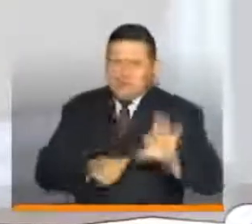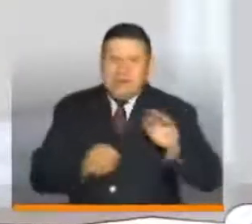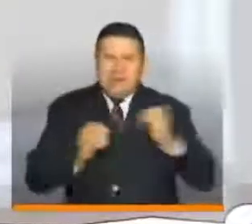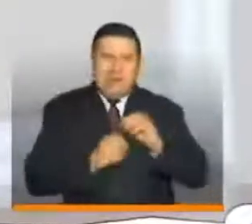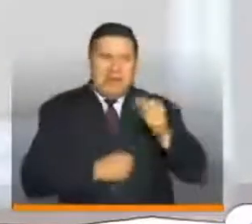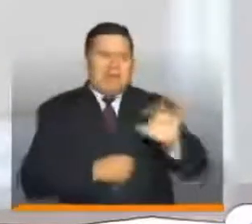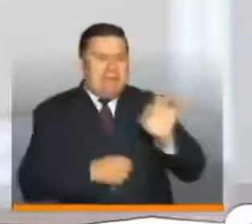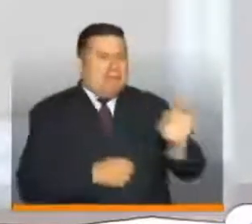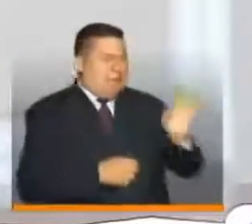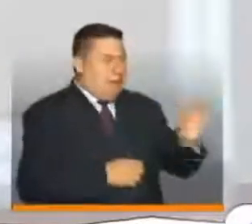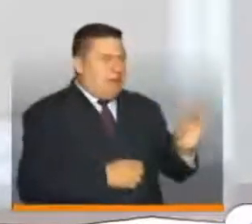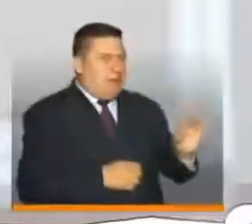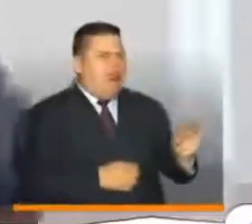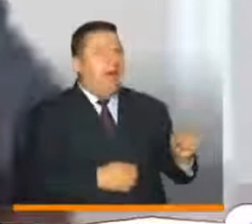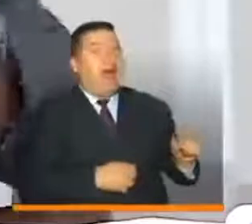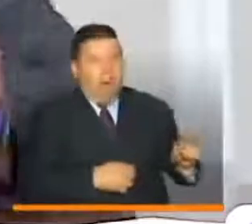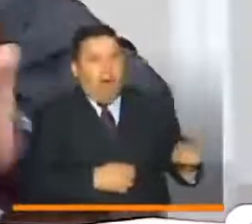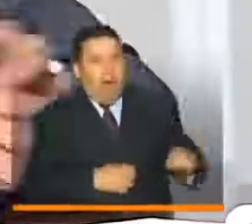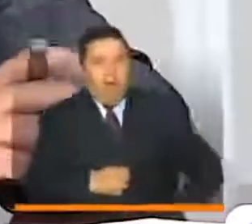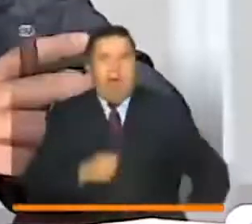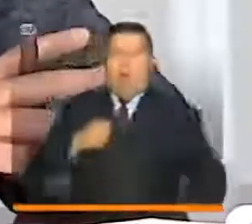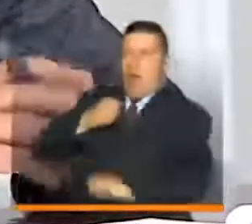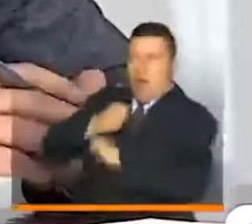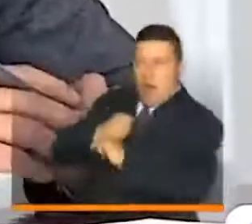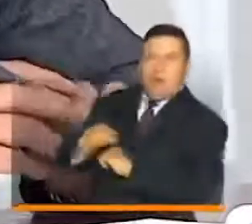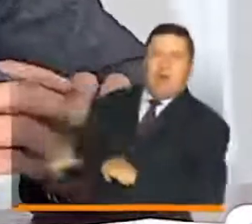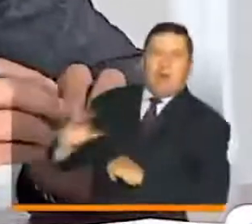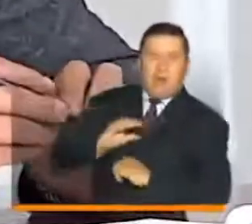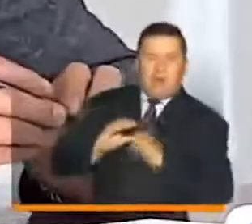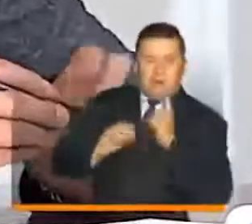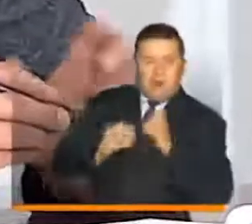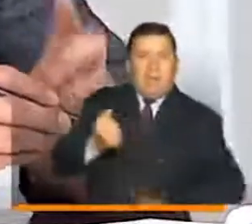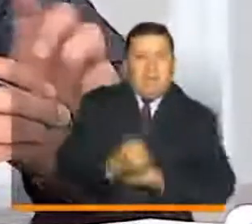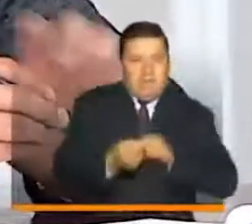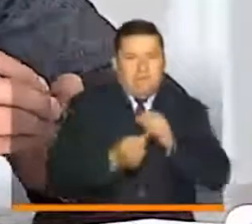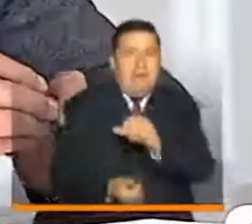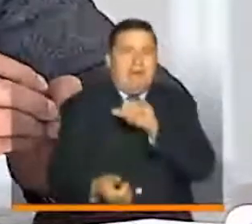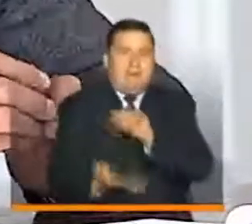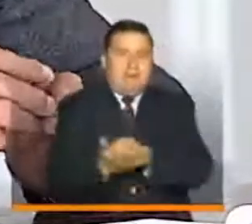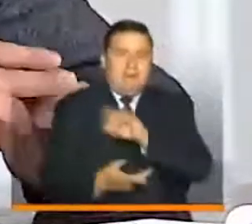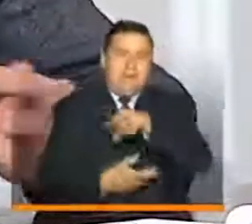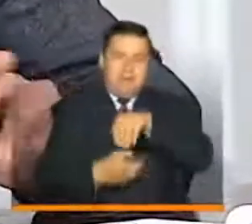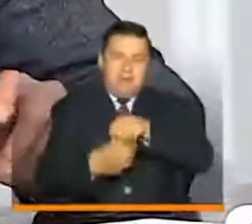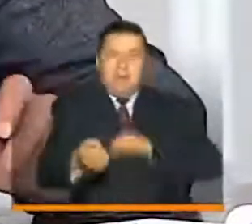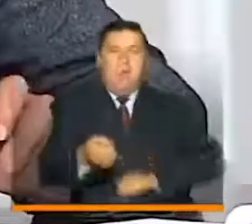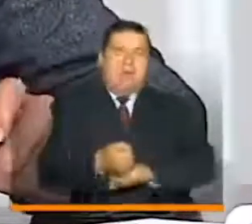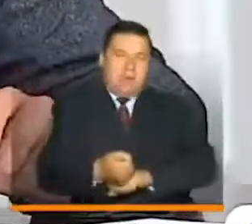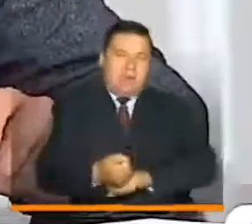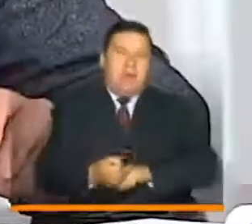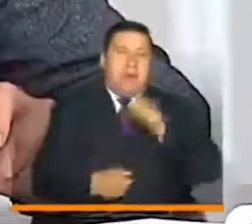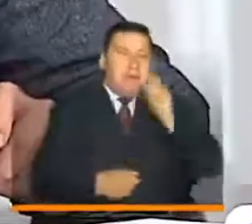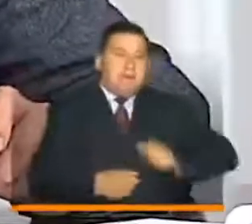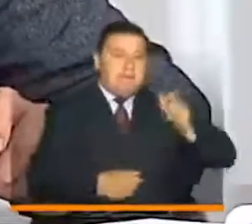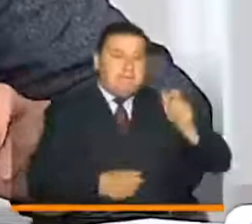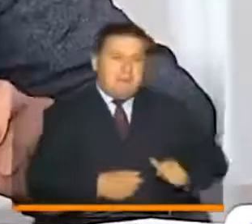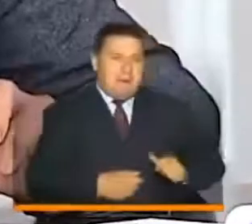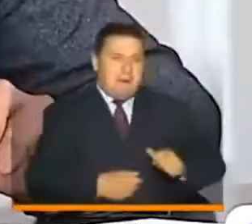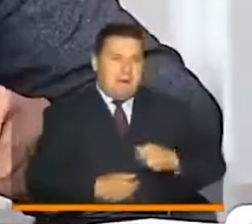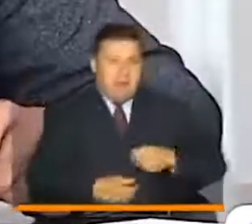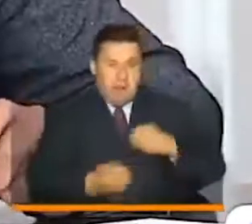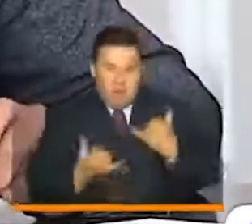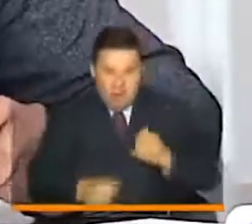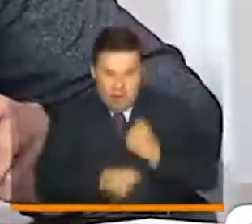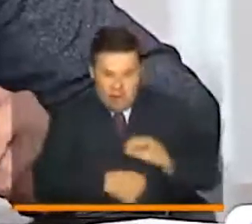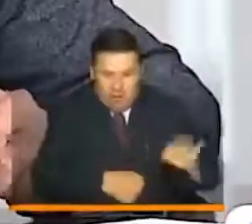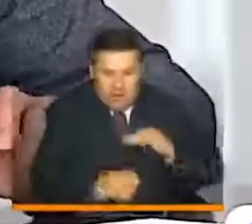10 que tenía inicialmente, sobre esos también recibirá el apoyo del subsidio. Es decir, a personas que contrate ahora